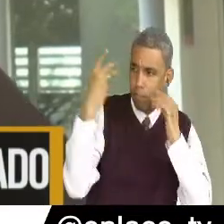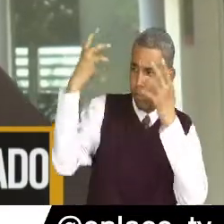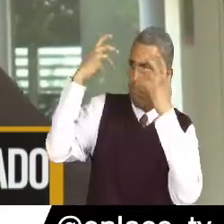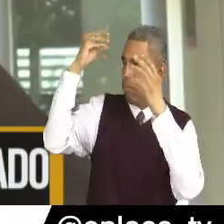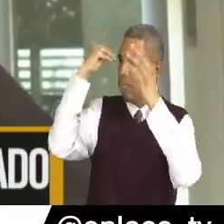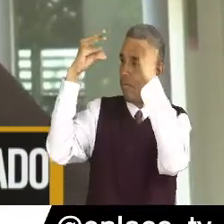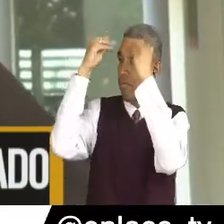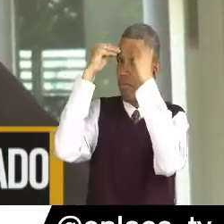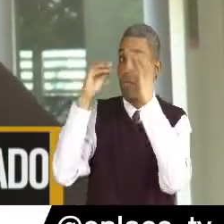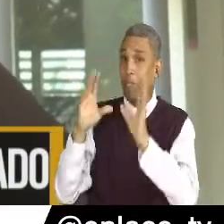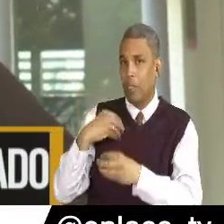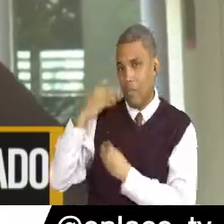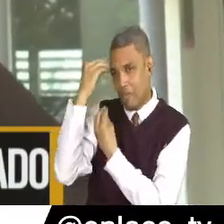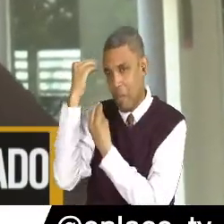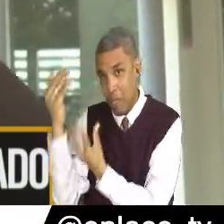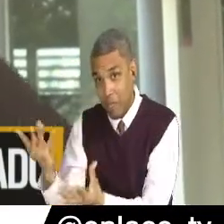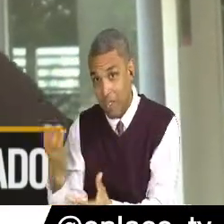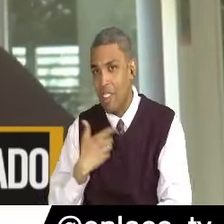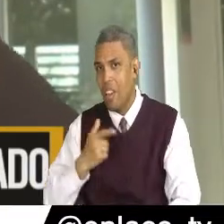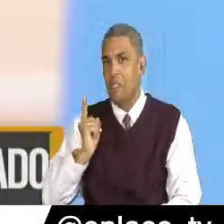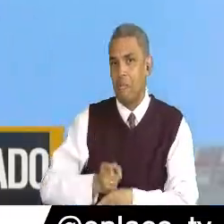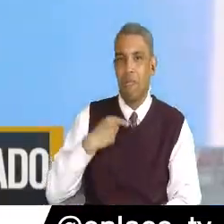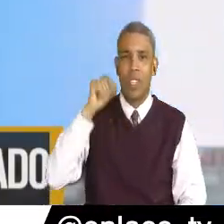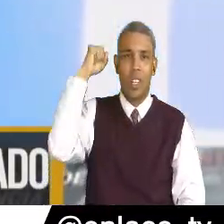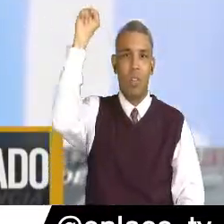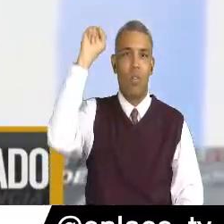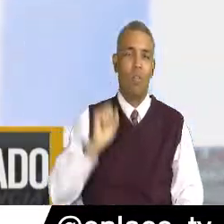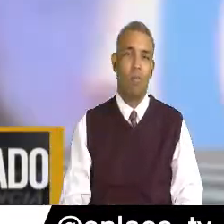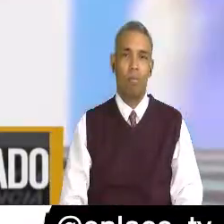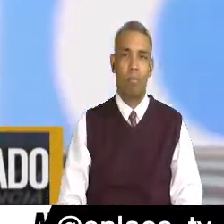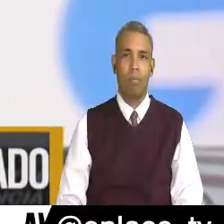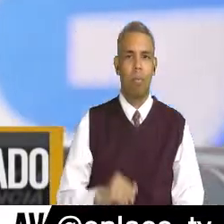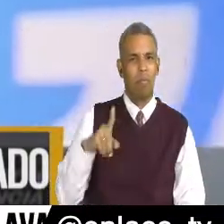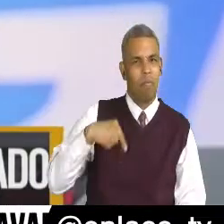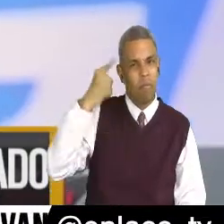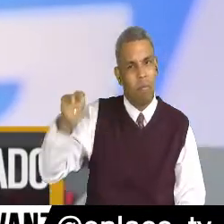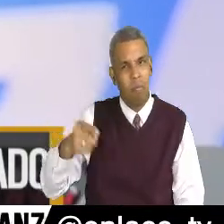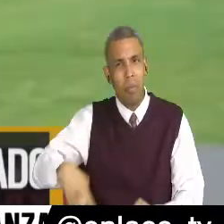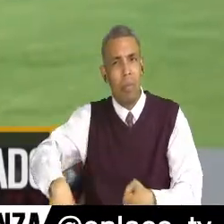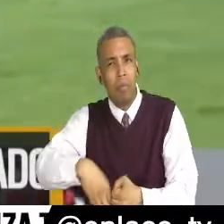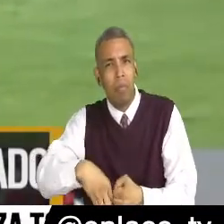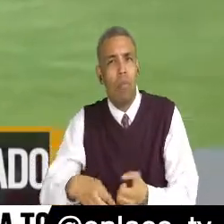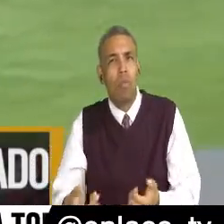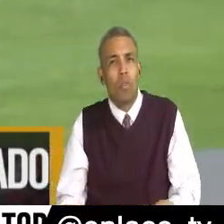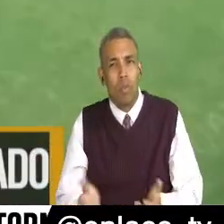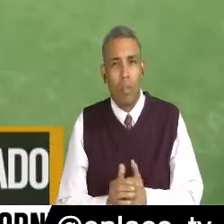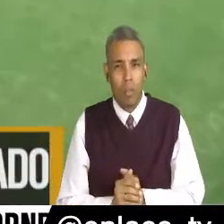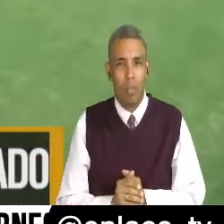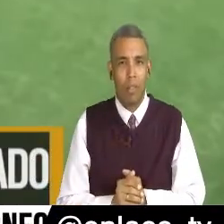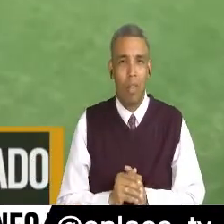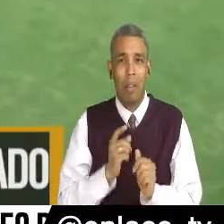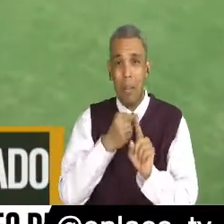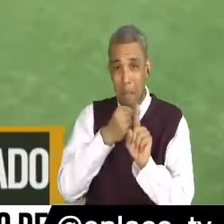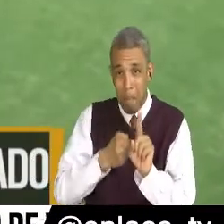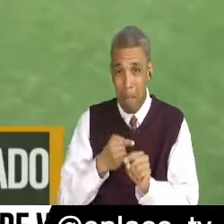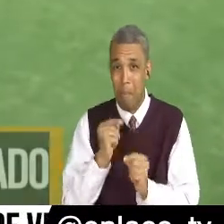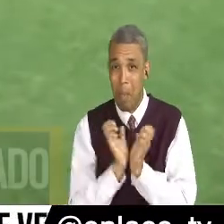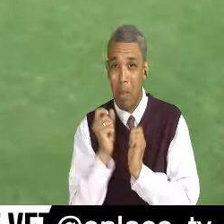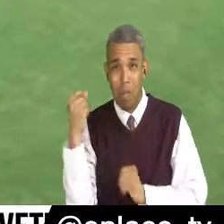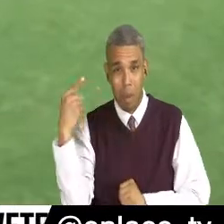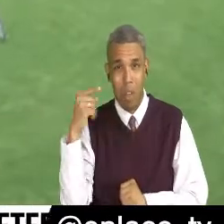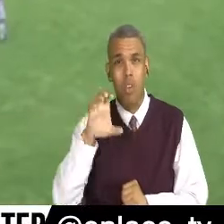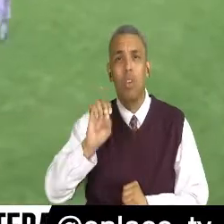dijeron y gracias a Dios salió el resultado positivo. El próximo partido de la Alianza Petrolera será el 1 de mayo contra